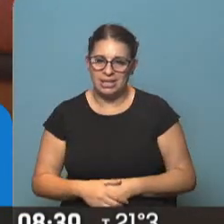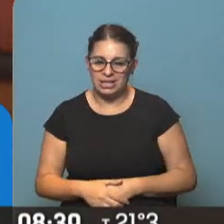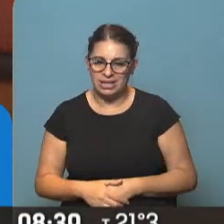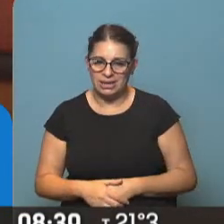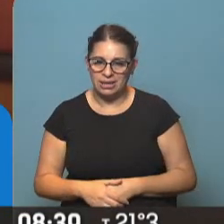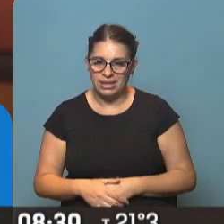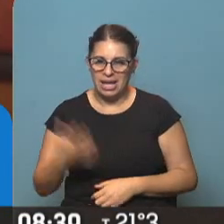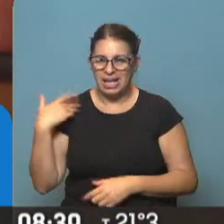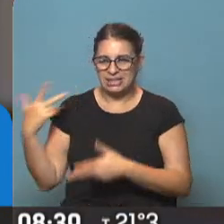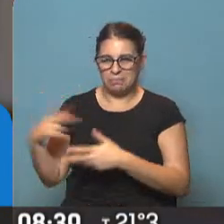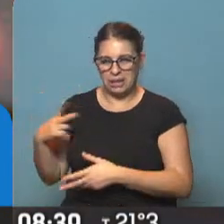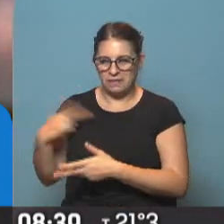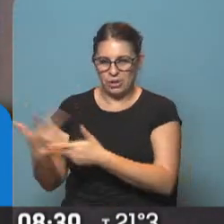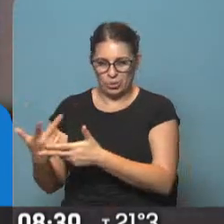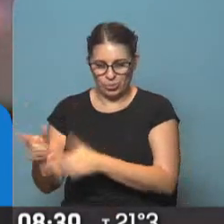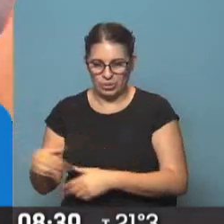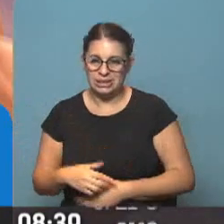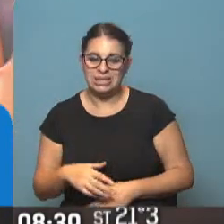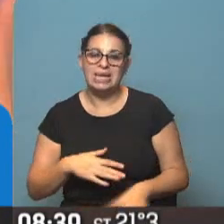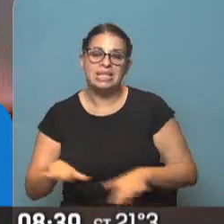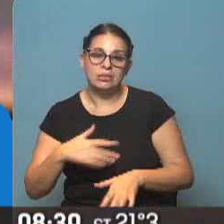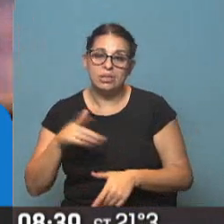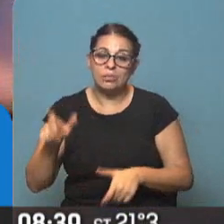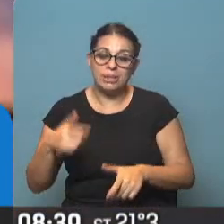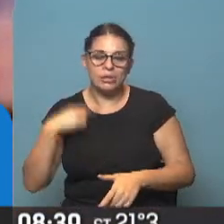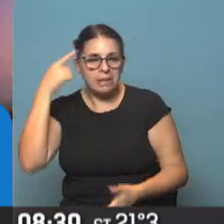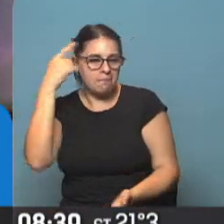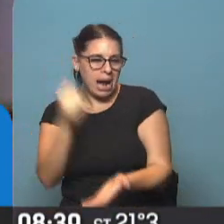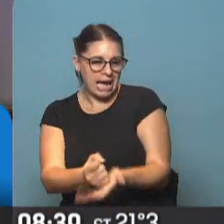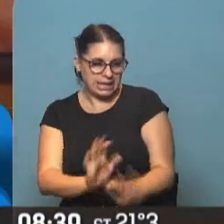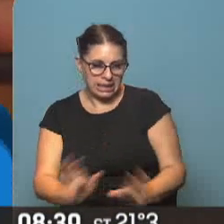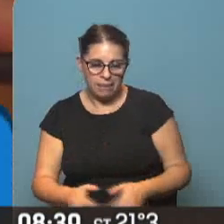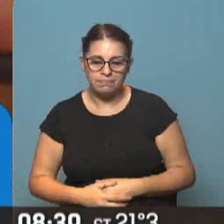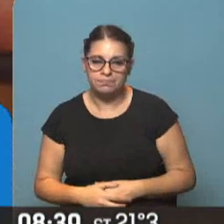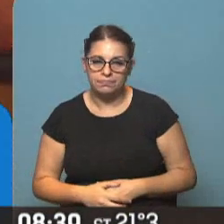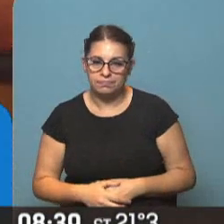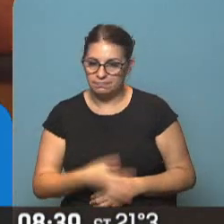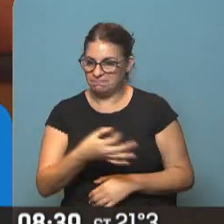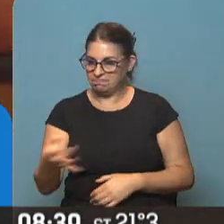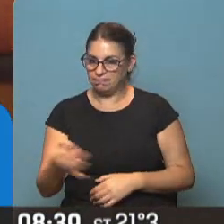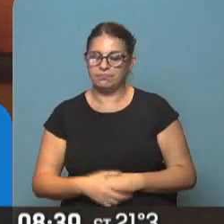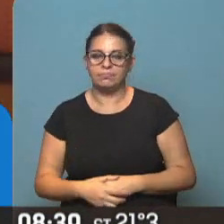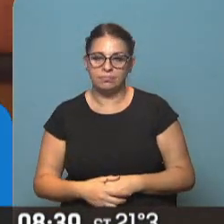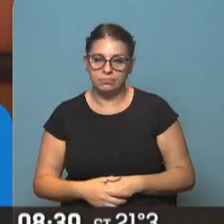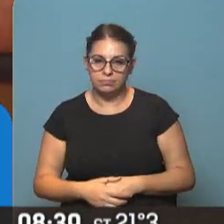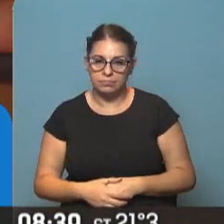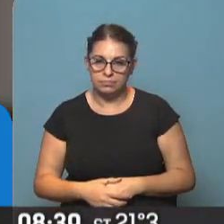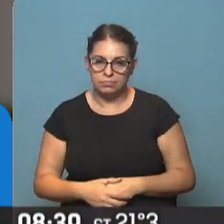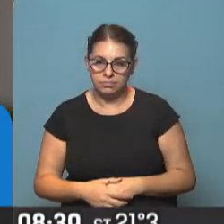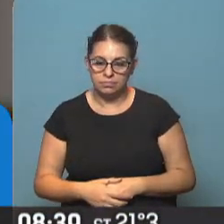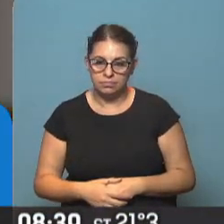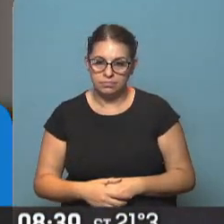que esas cosas que aún no le pegan y le marcan el camino en dado exactamente no